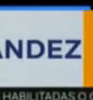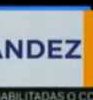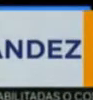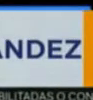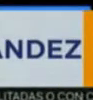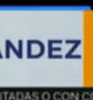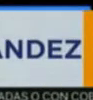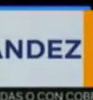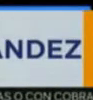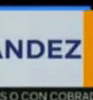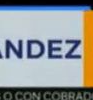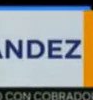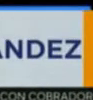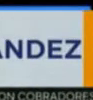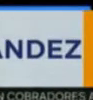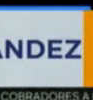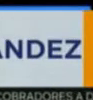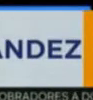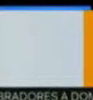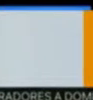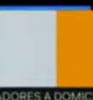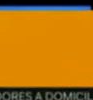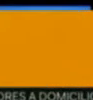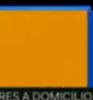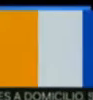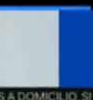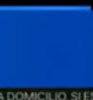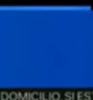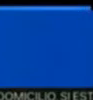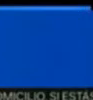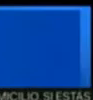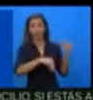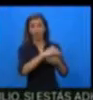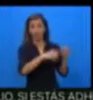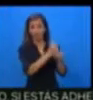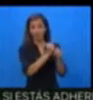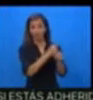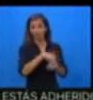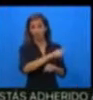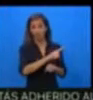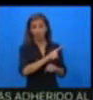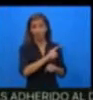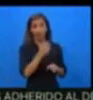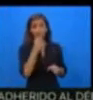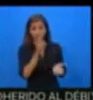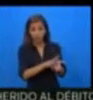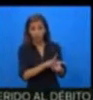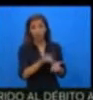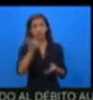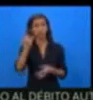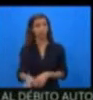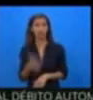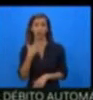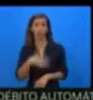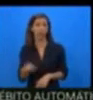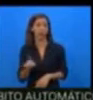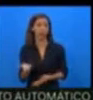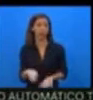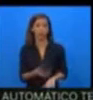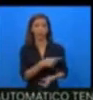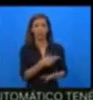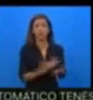que jamás va a poder entender lo que sufre una familia trabajadora cuando se crea se queda sin empleo nos deja más de 2 millones